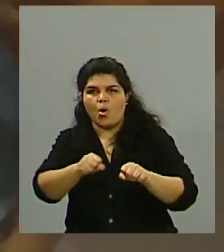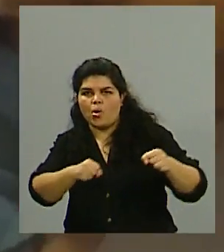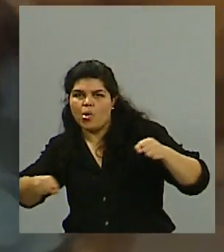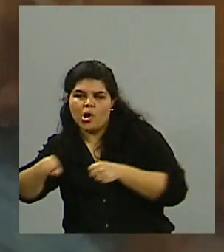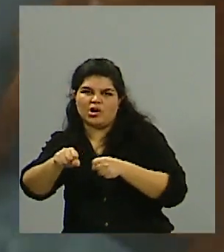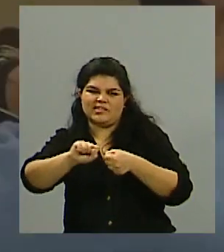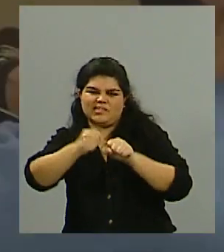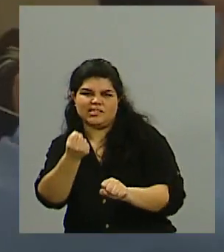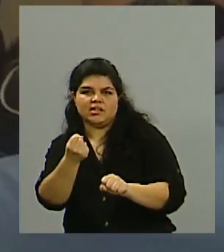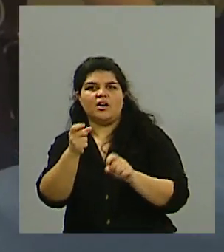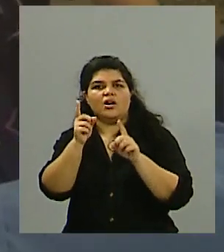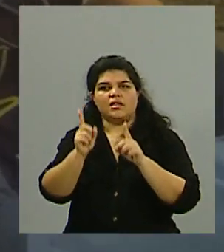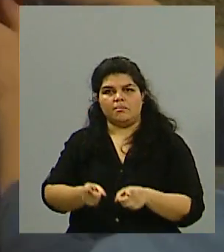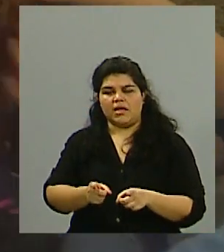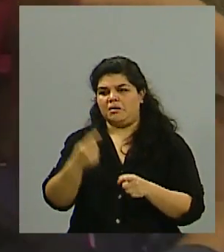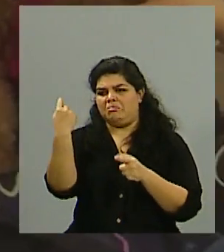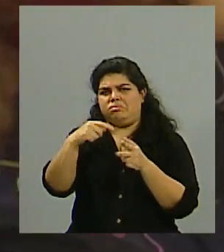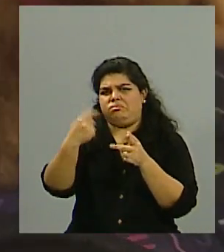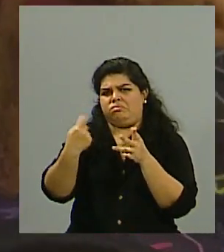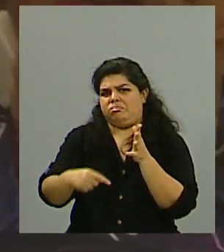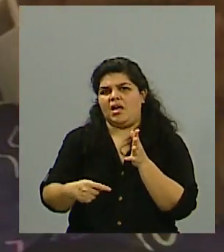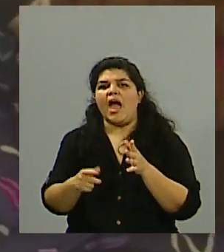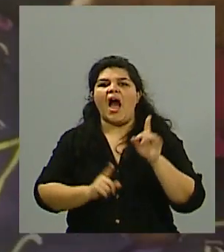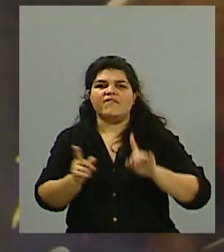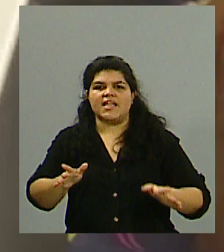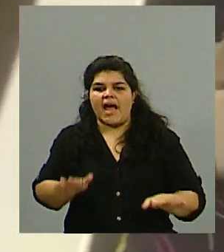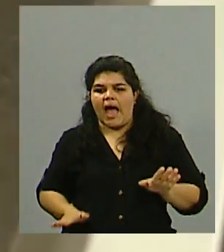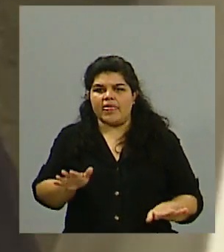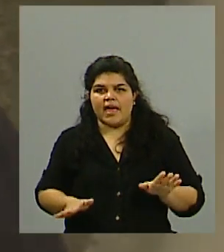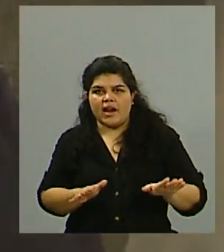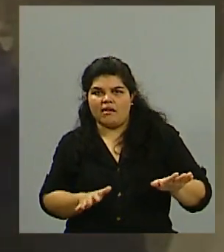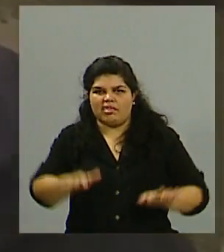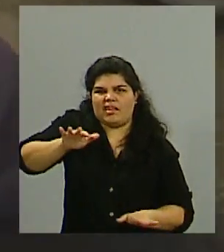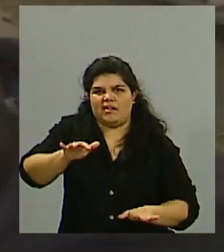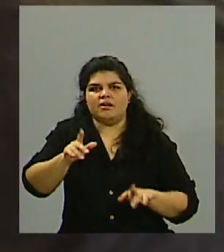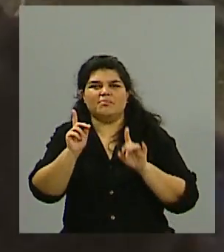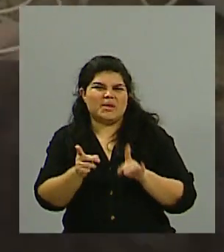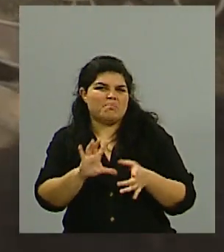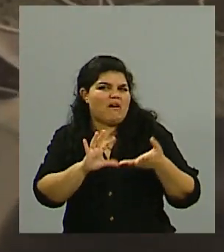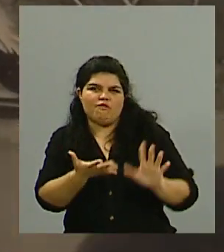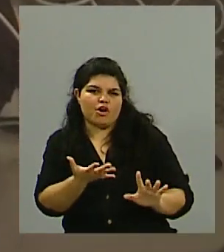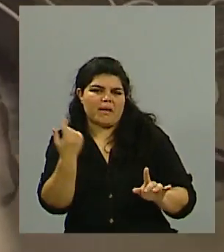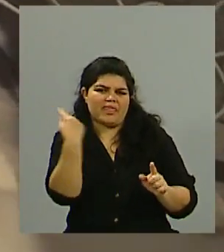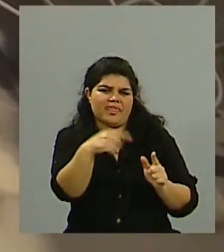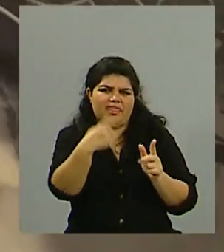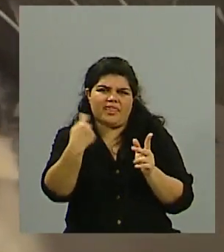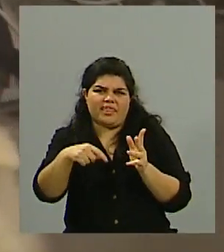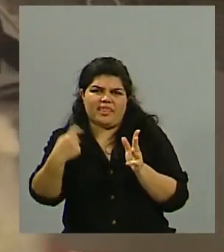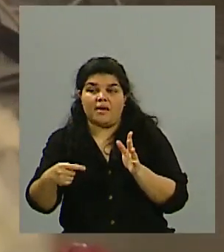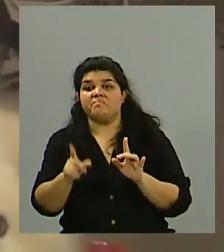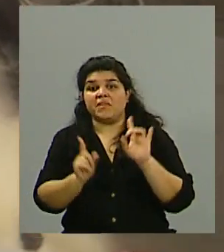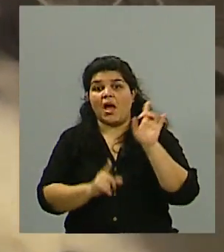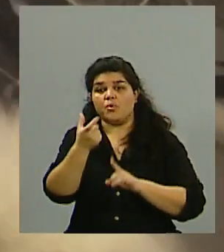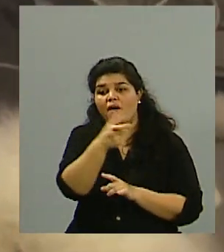Eso es común en algunas razas de perros, ¿no? Sí, tenemos de todo. Las columnas van a ver, o sea, si después ven un poquito nuestros videos,